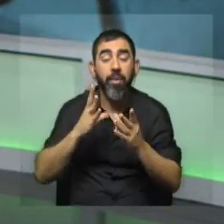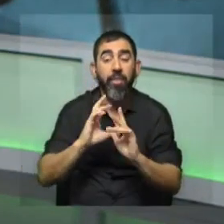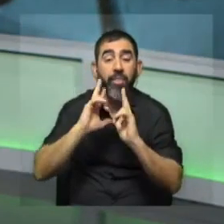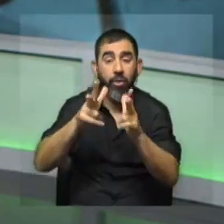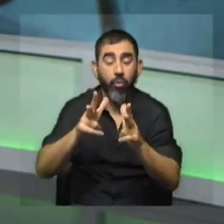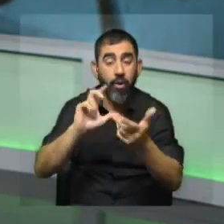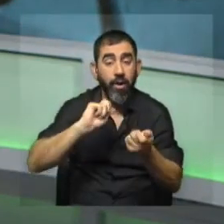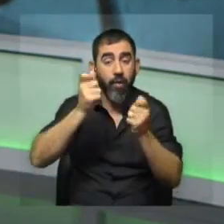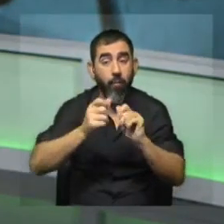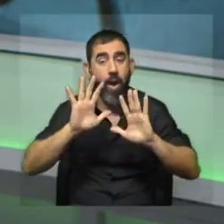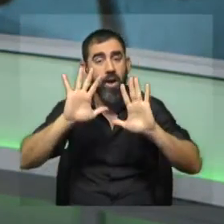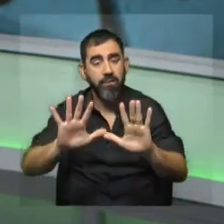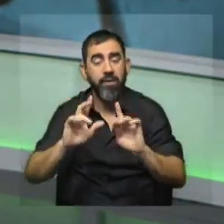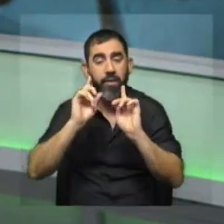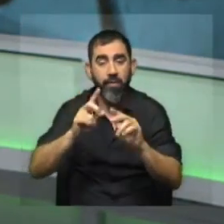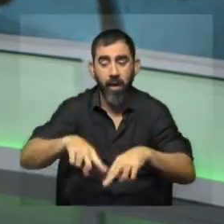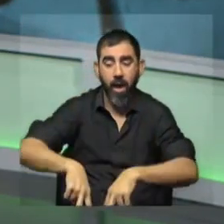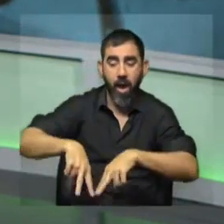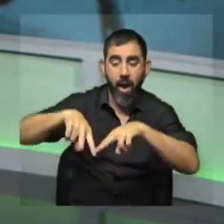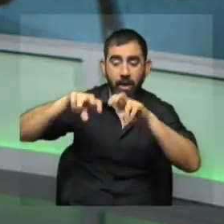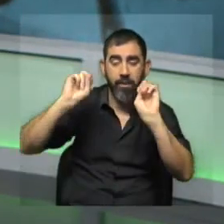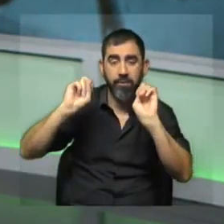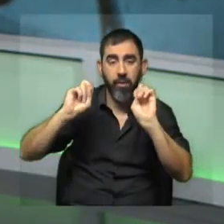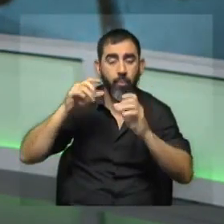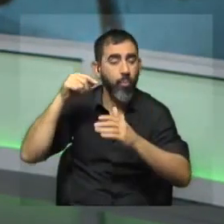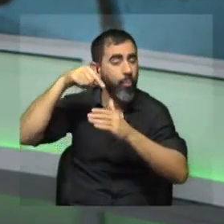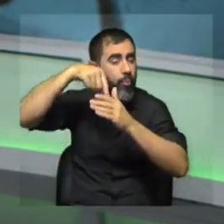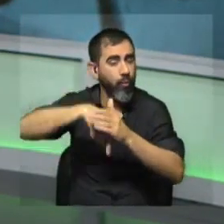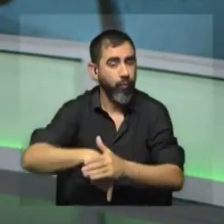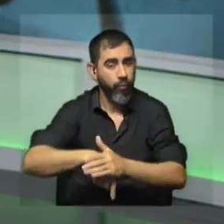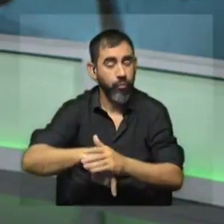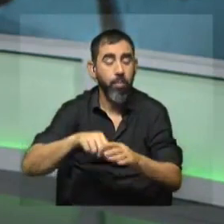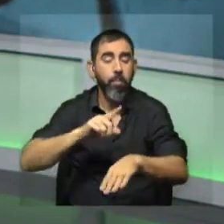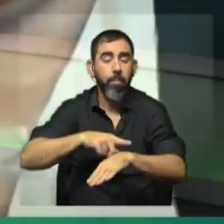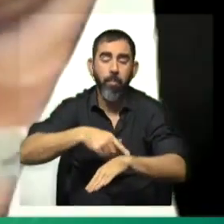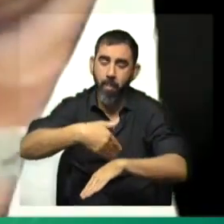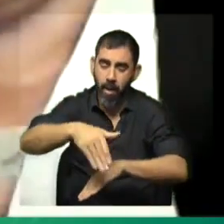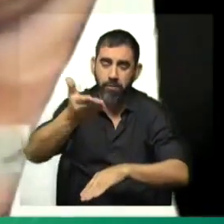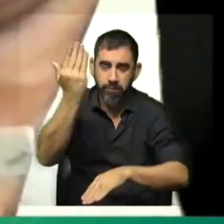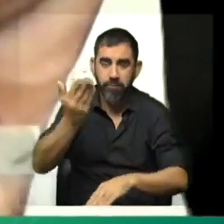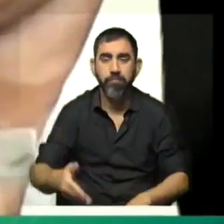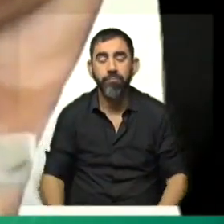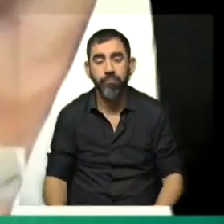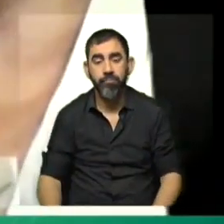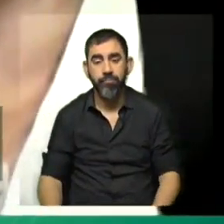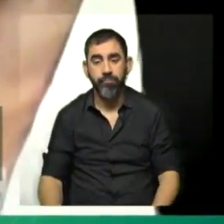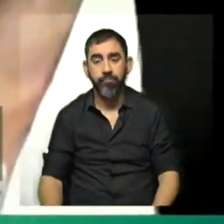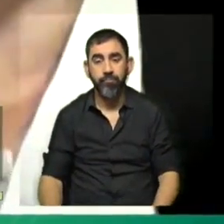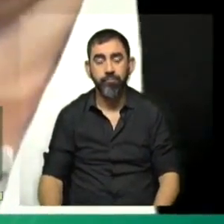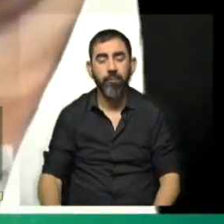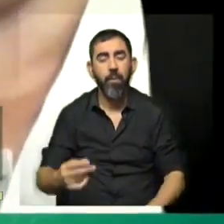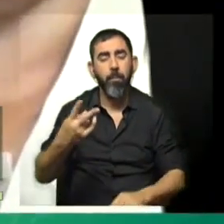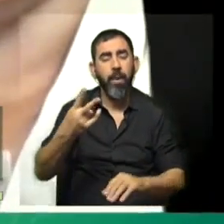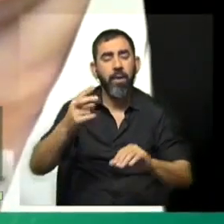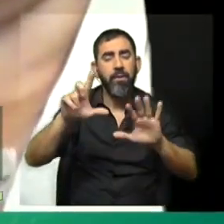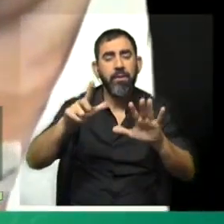una reforma de estas características debería ser analizada de manera más profunda y con mayor tiempo. Estamos a